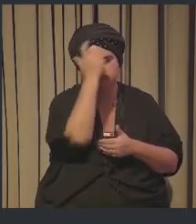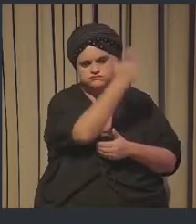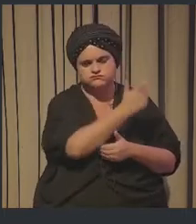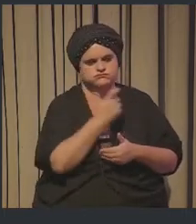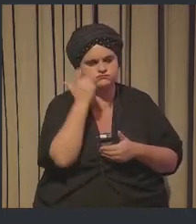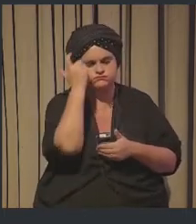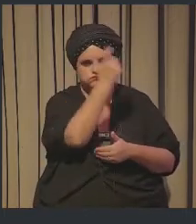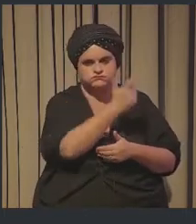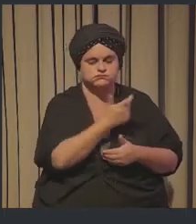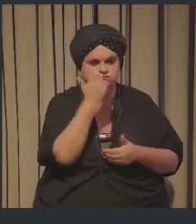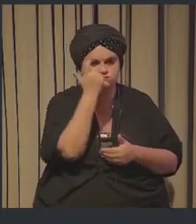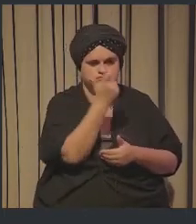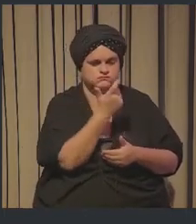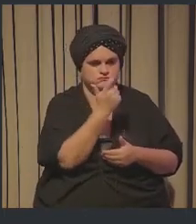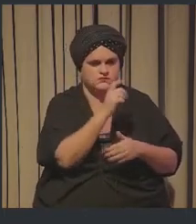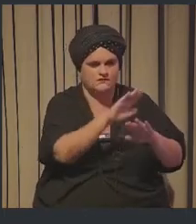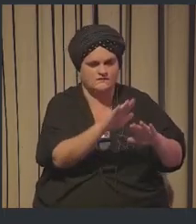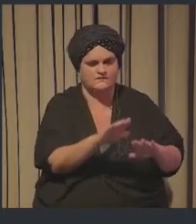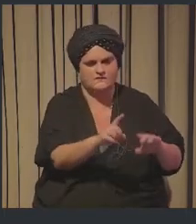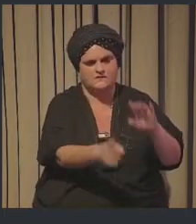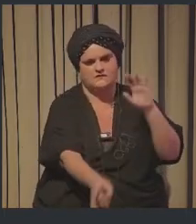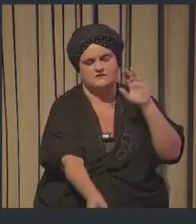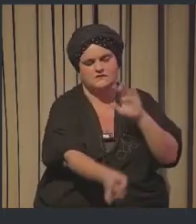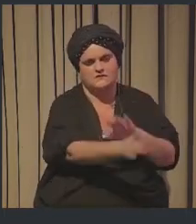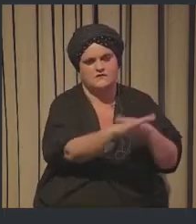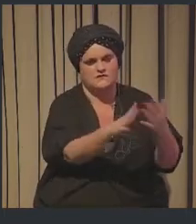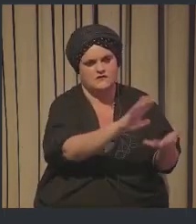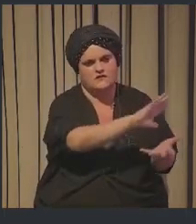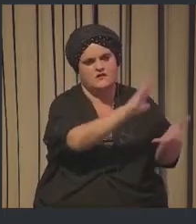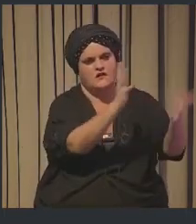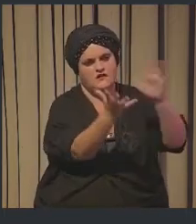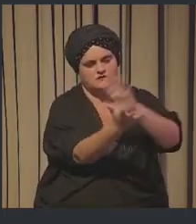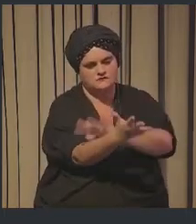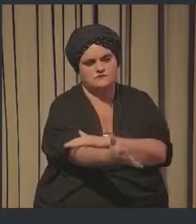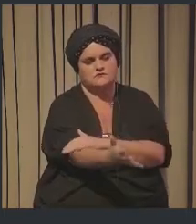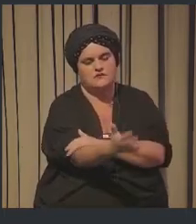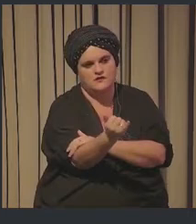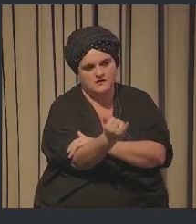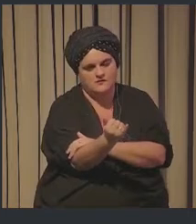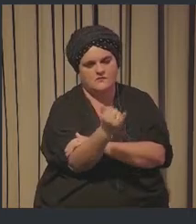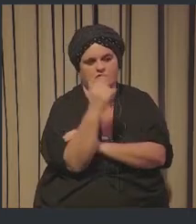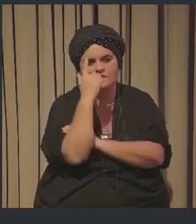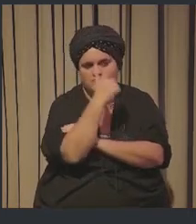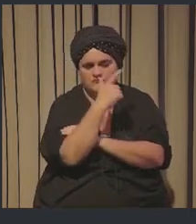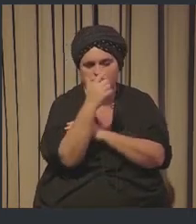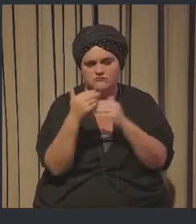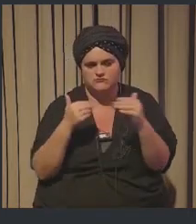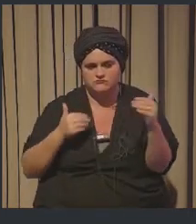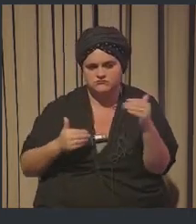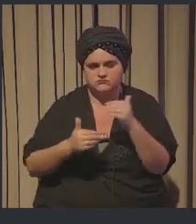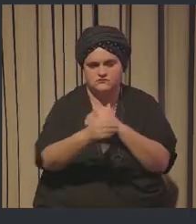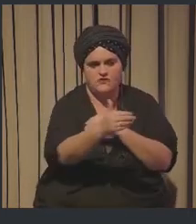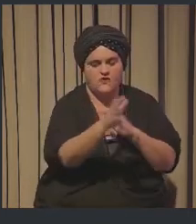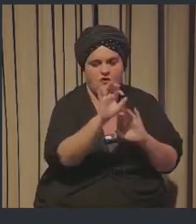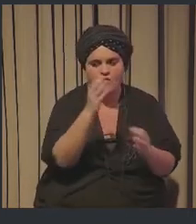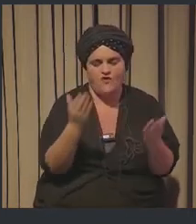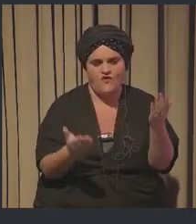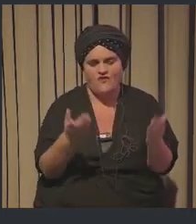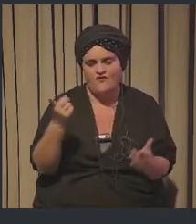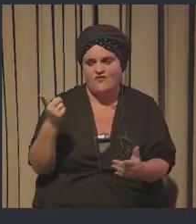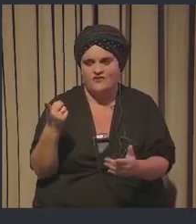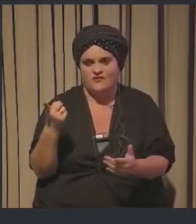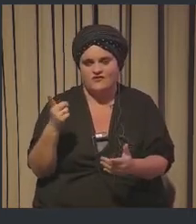tiempo, y al final crea una transformación, pero lleva mucho tiempo, versus el cambio